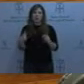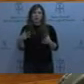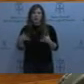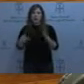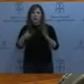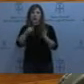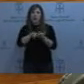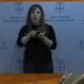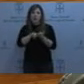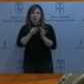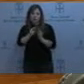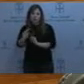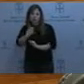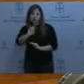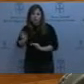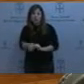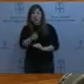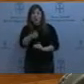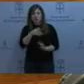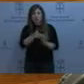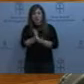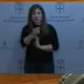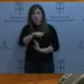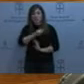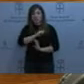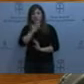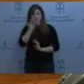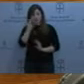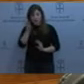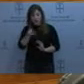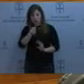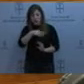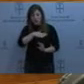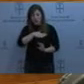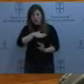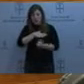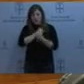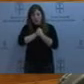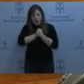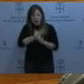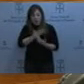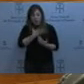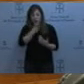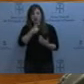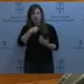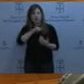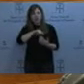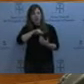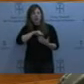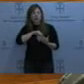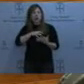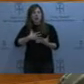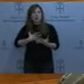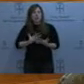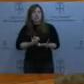lenguas. Eso es España. Y los que de verdad la queremos, porque yo seguramente no siento tanta pasión